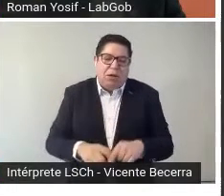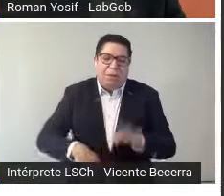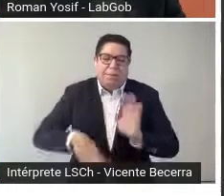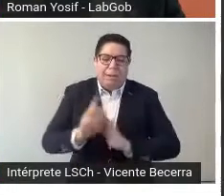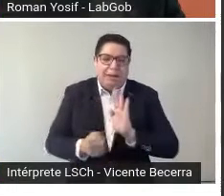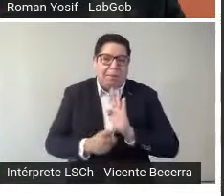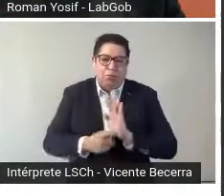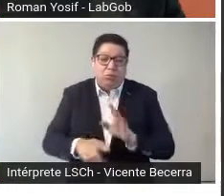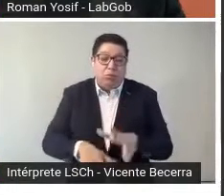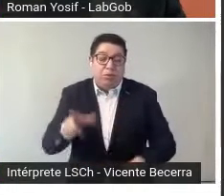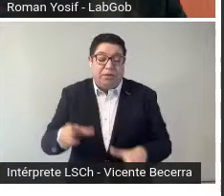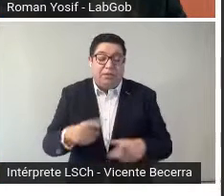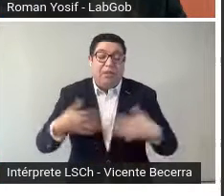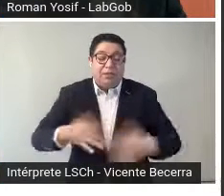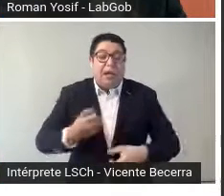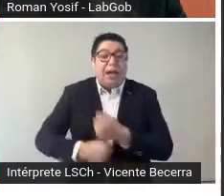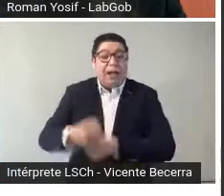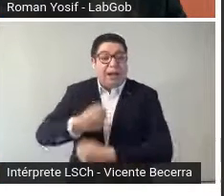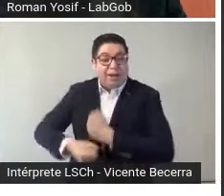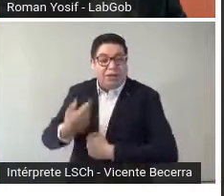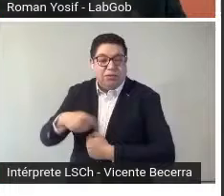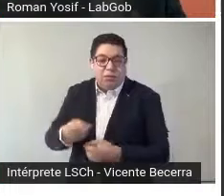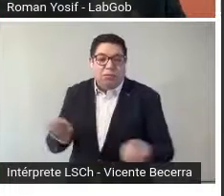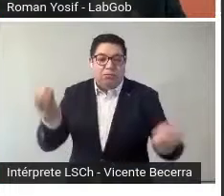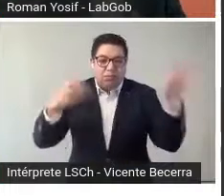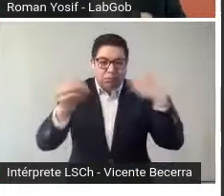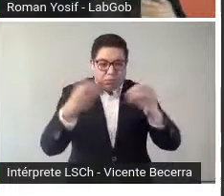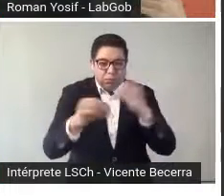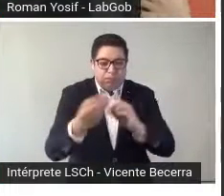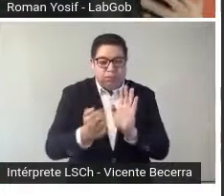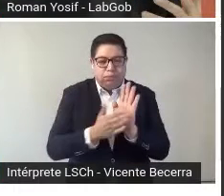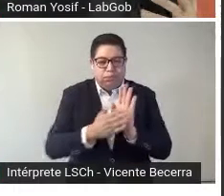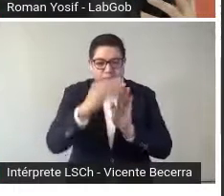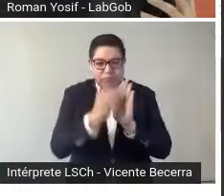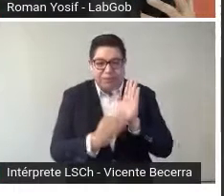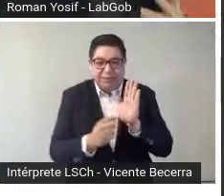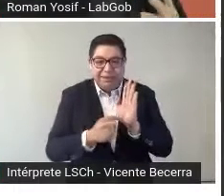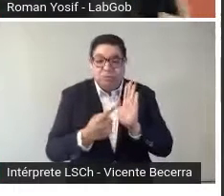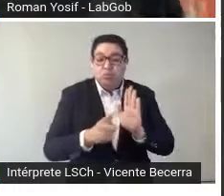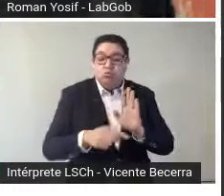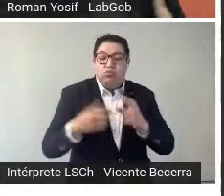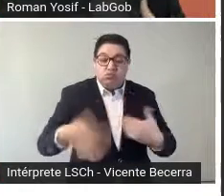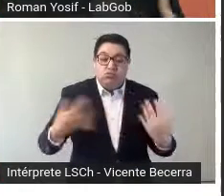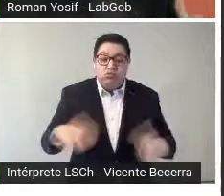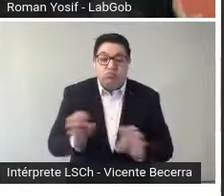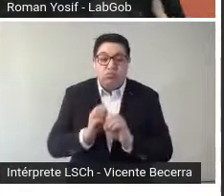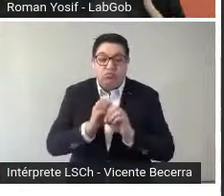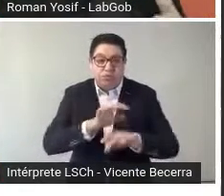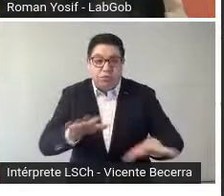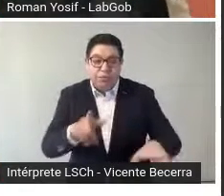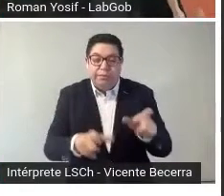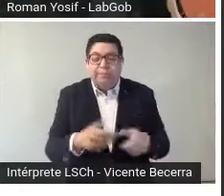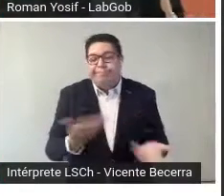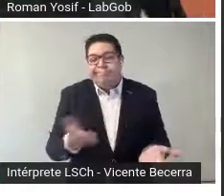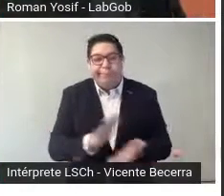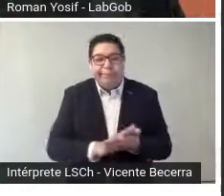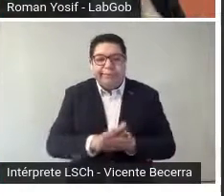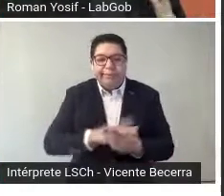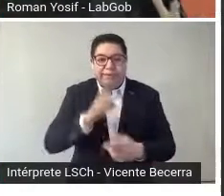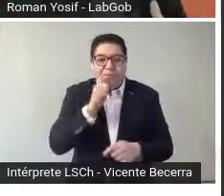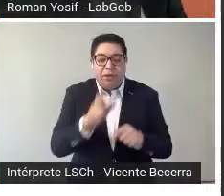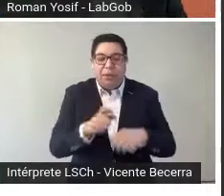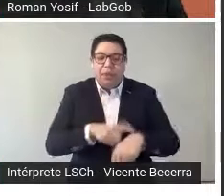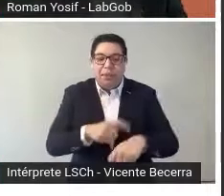años han sido años de implementación. Y años de implementación con alto impacto que nos han permitido, por ejemplo, reaccionar a